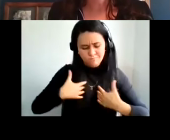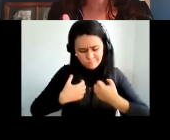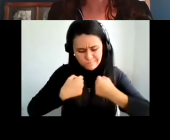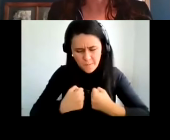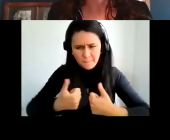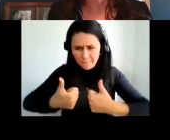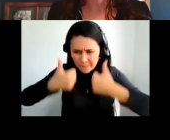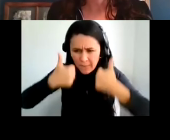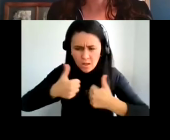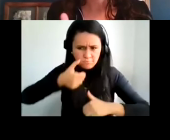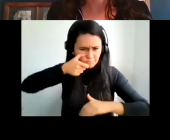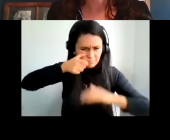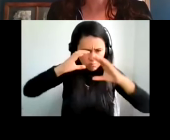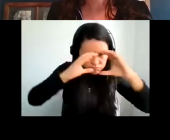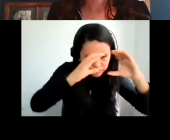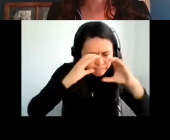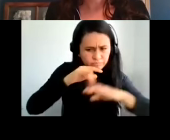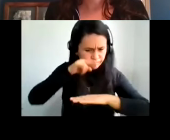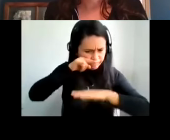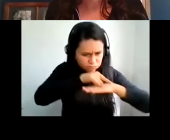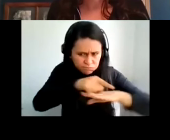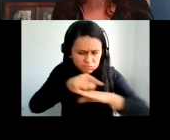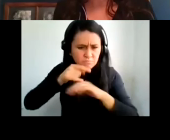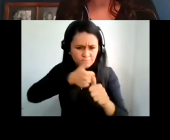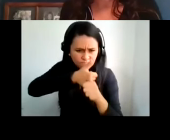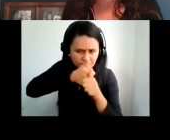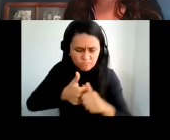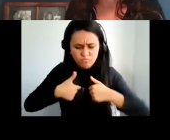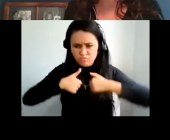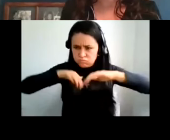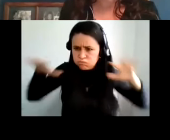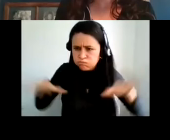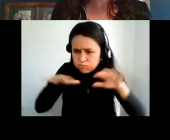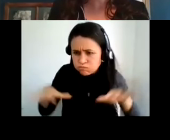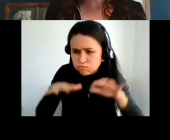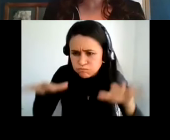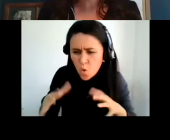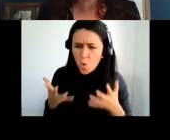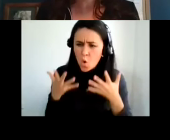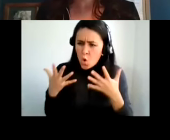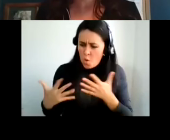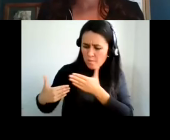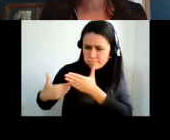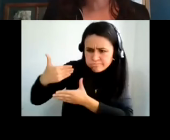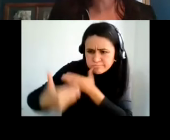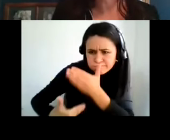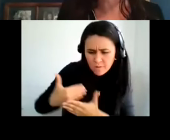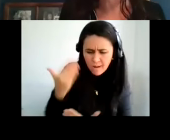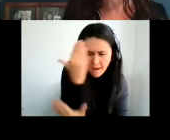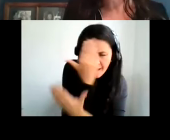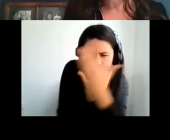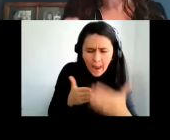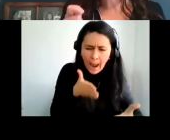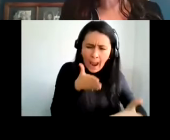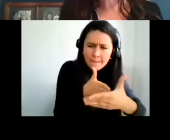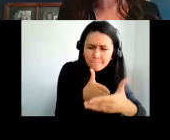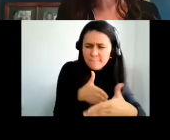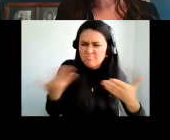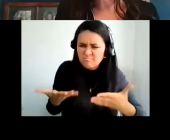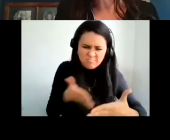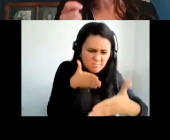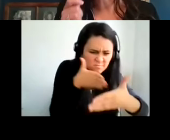monitoreo y evaluación y en ese quehacer poder involucrar de manera sistemática el análisis de las barreras de acceso en todos